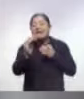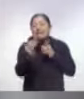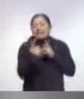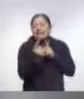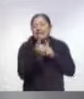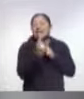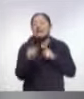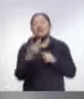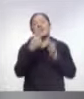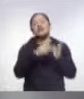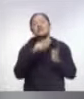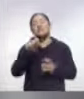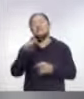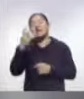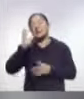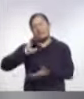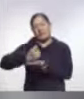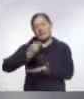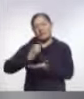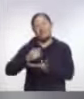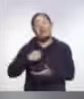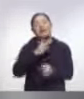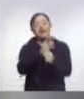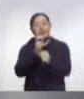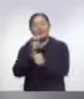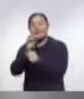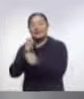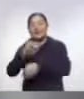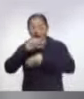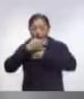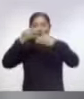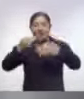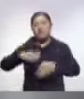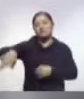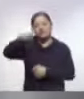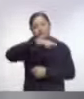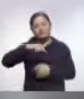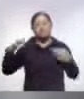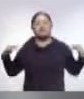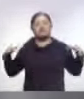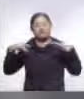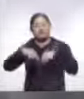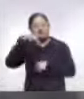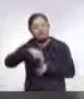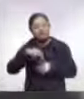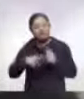2020 convoca a los danzantes a formar parte de una mega cuadrilla.